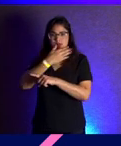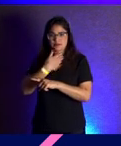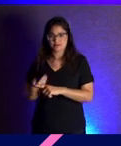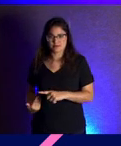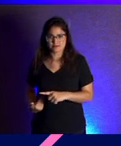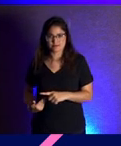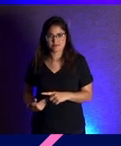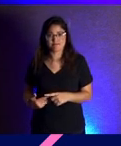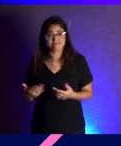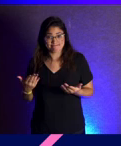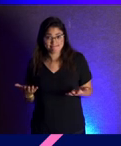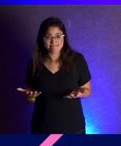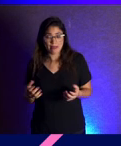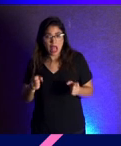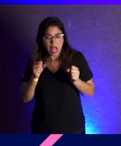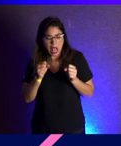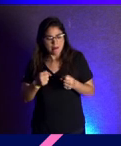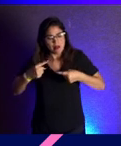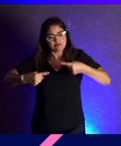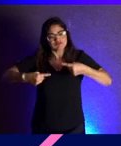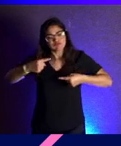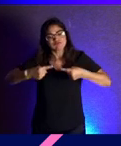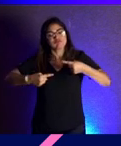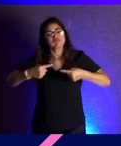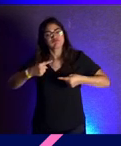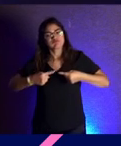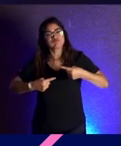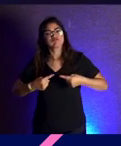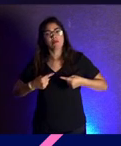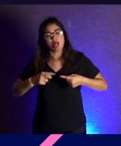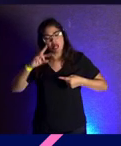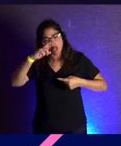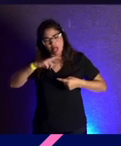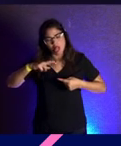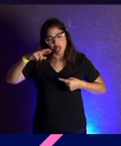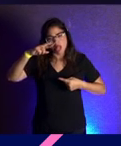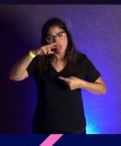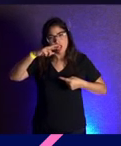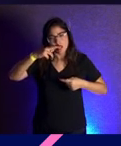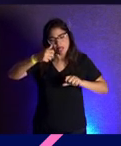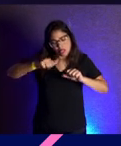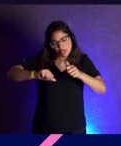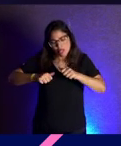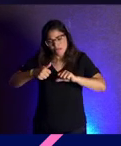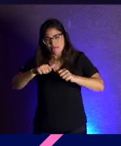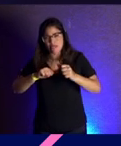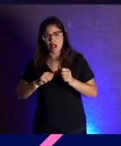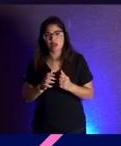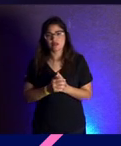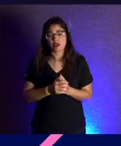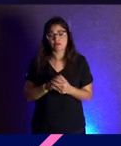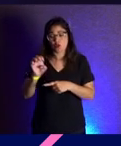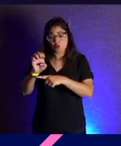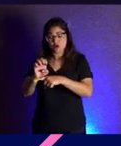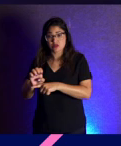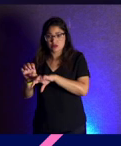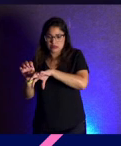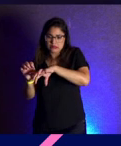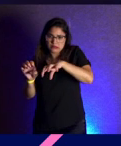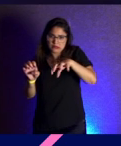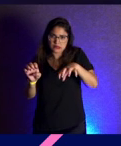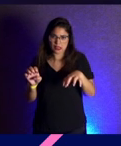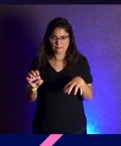Podemos tener un debate analítico si el Estado es realmente distinto de lo paralizado. Es otra cuestión, pero no es mi cuestión. Mi cuestión